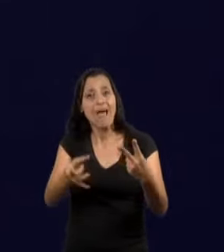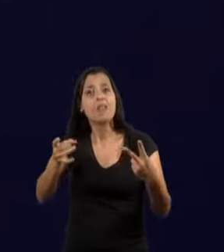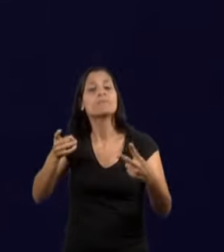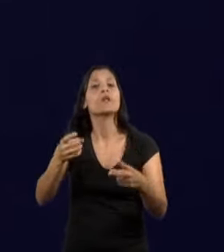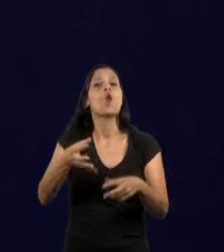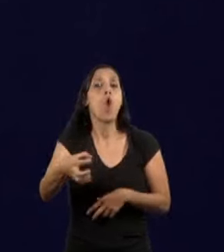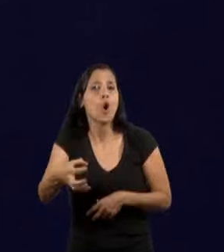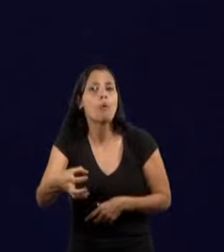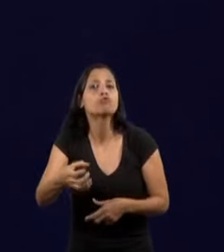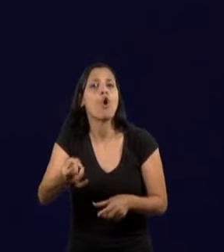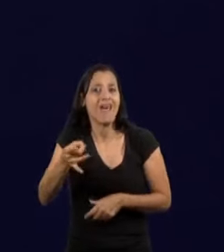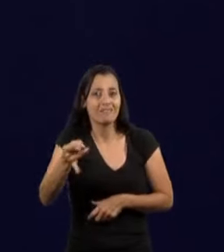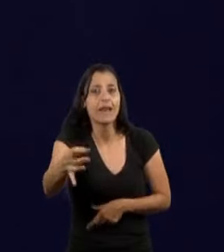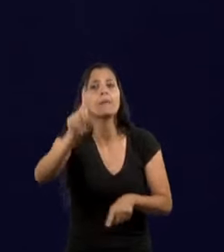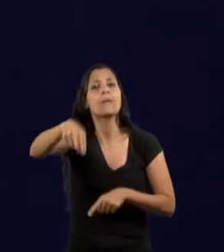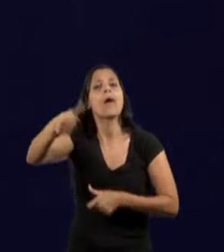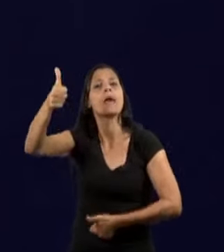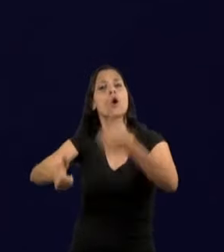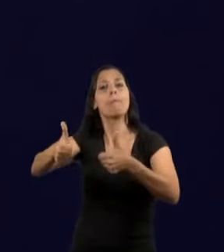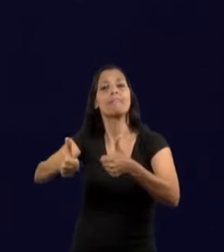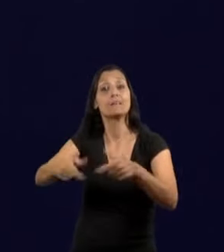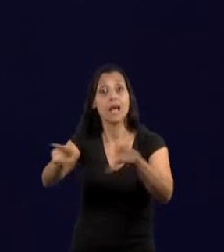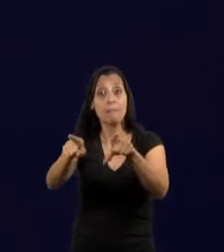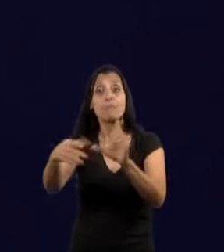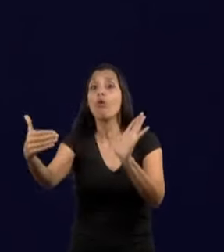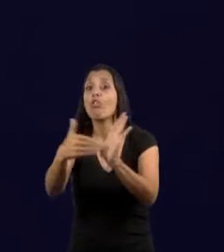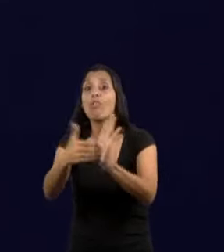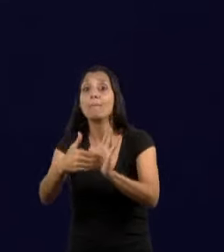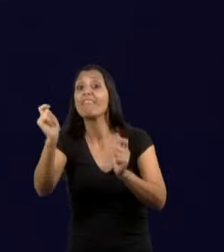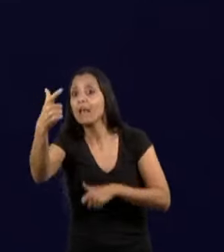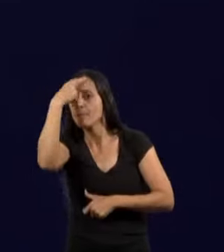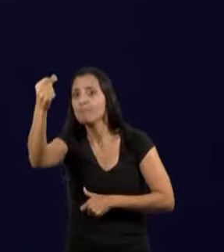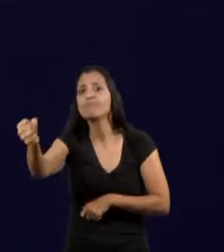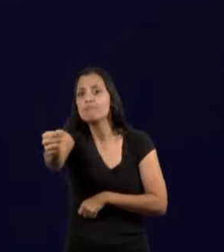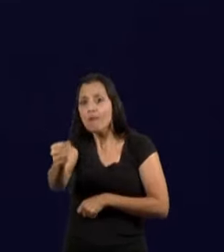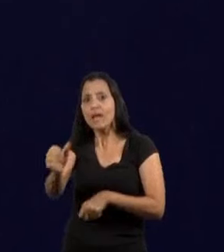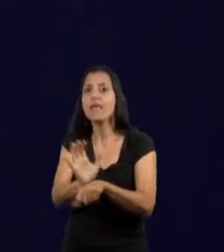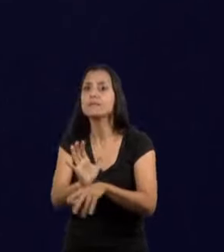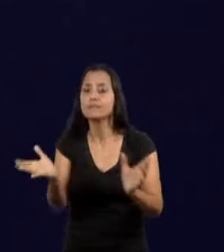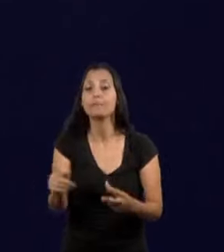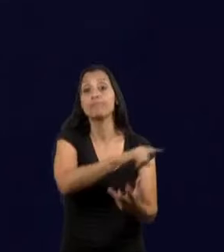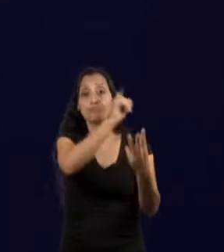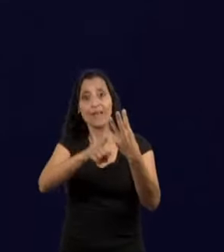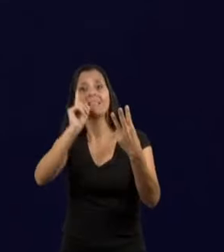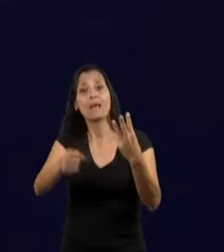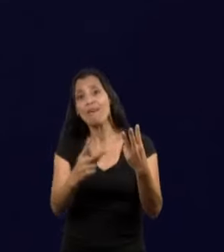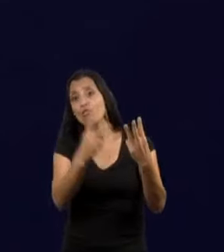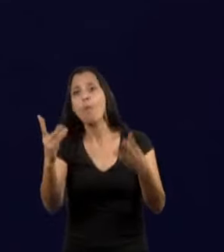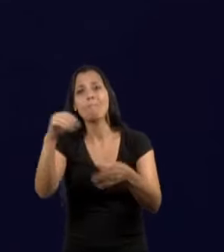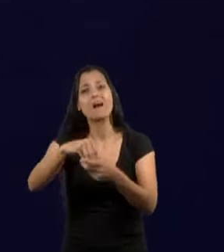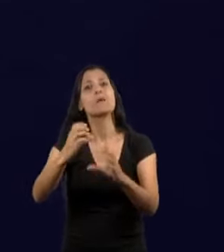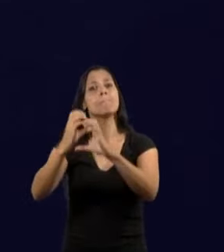locomotoras que permitirá incentivar la competencia que incluya a sus respectivos conductores, dos concesiones de